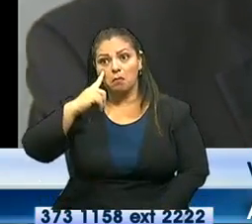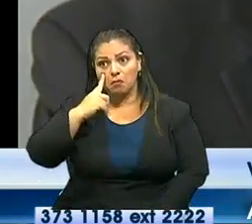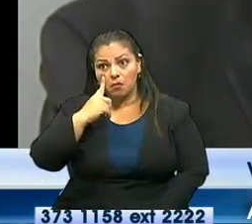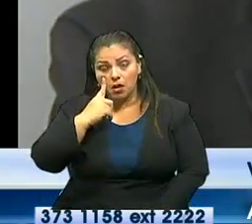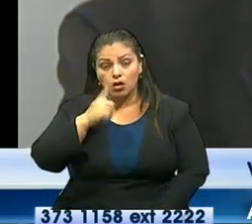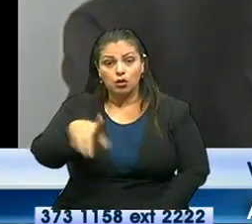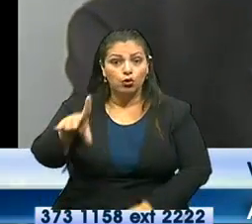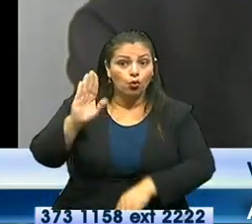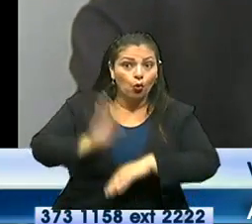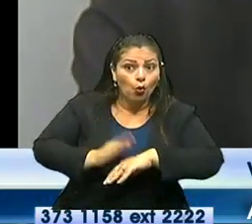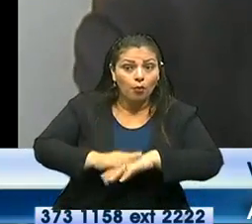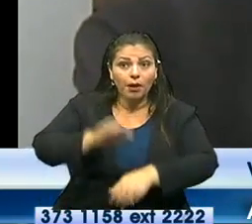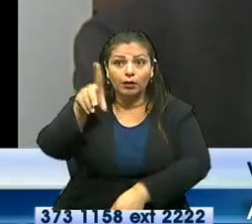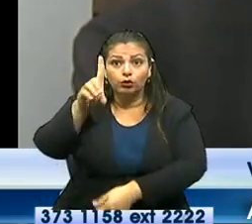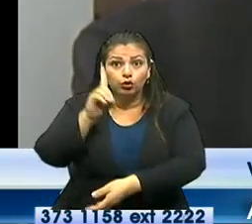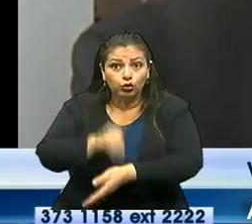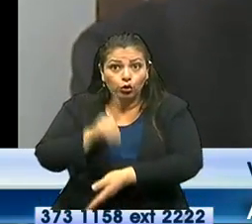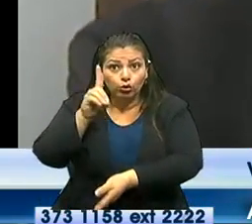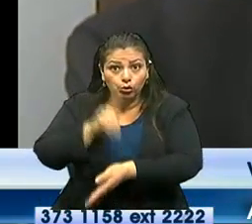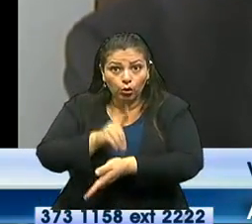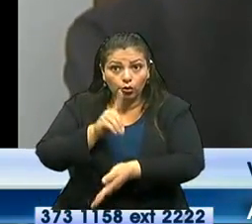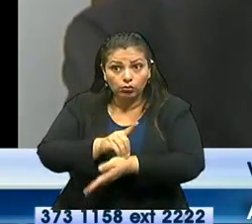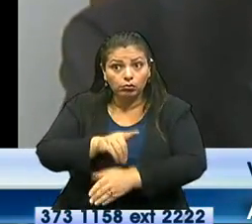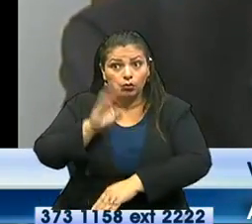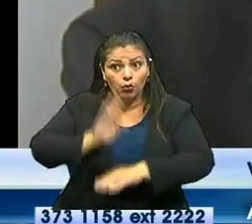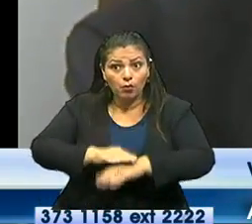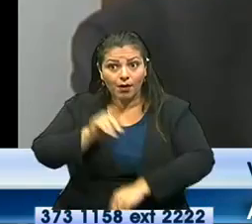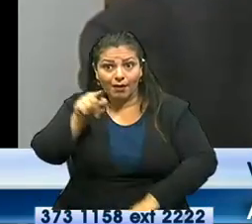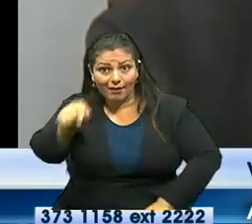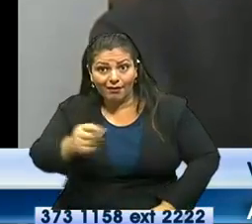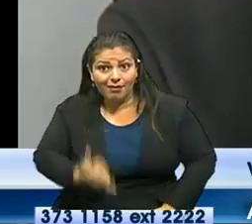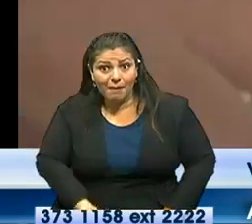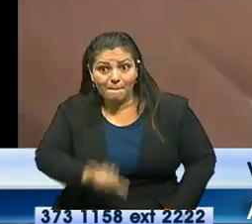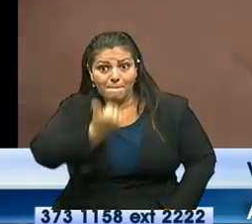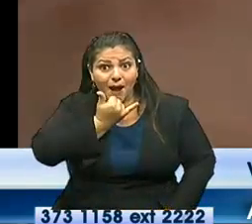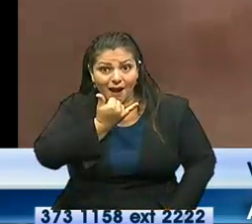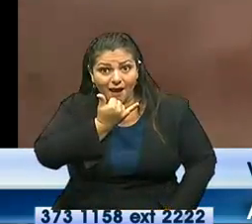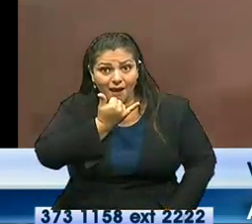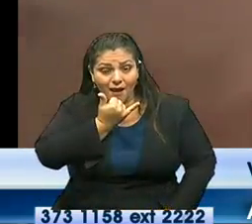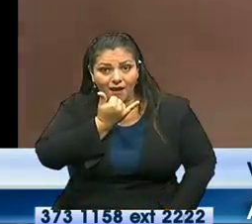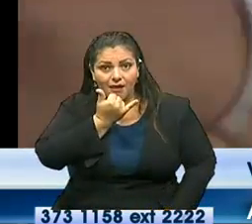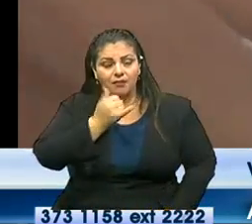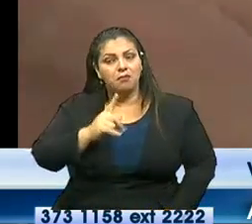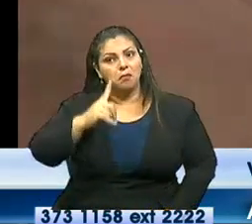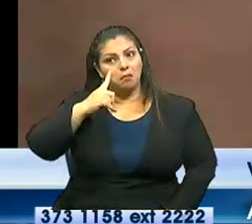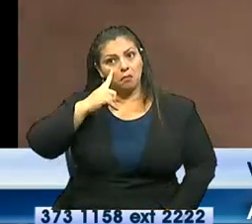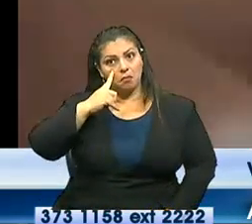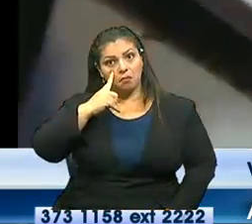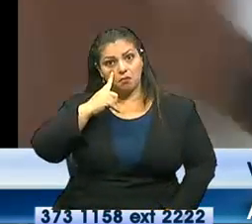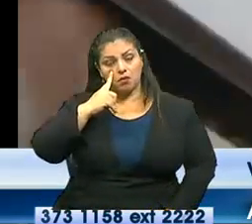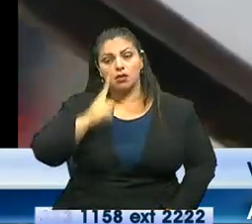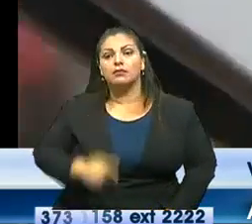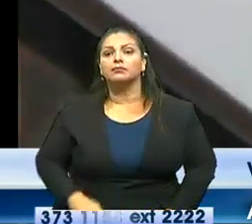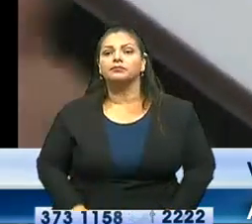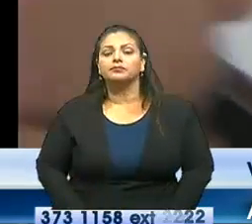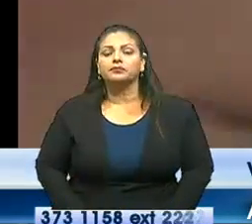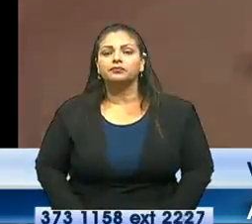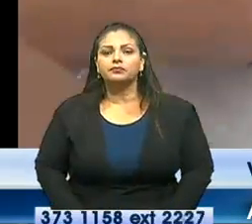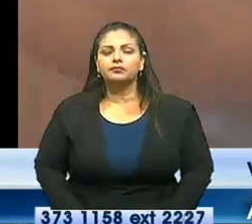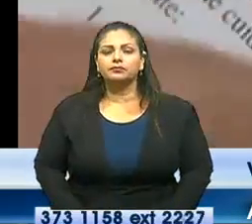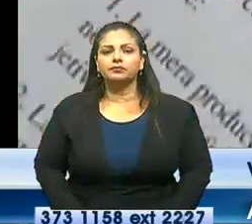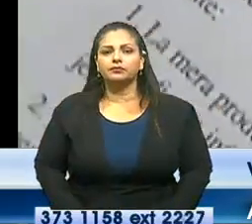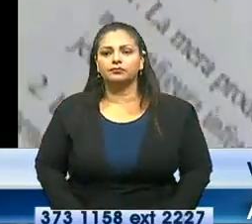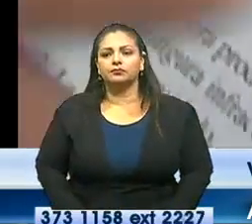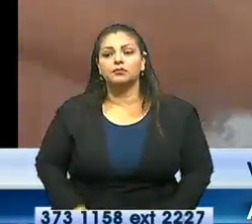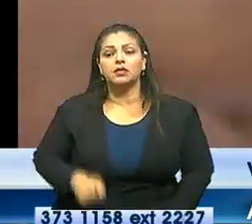médico que realizó la operación violentó o inobservó el deber objetivo de cuidado, tomando en consideración que para